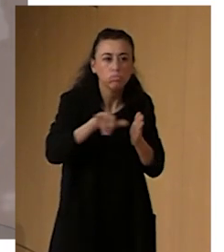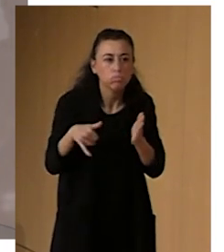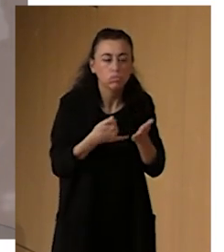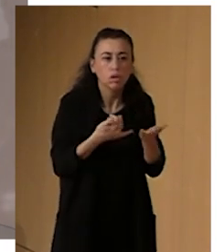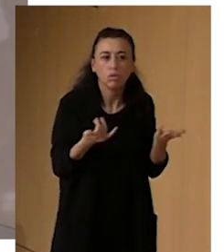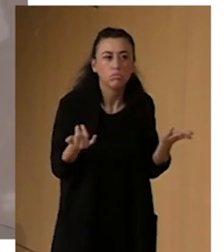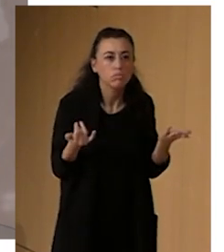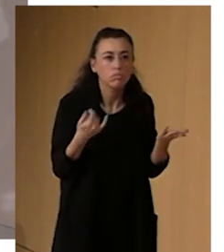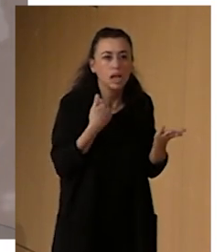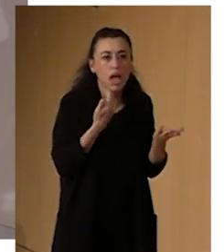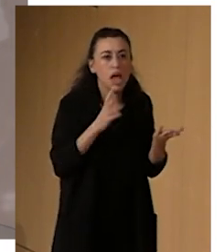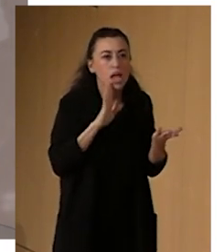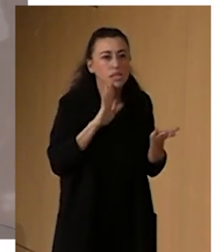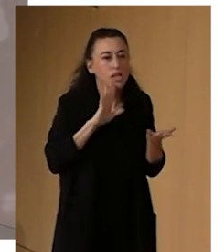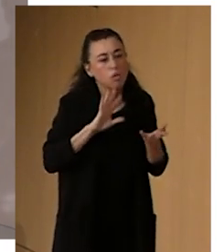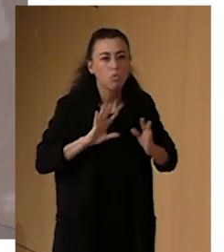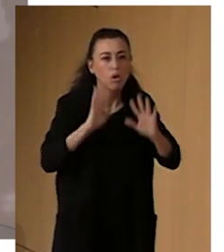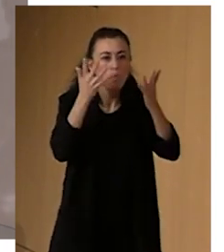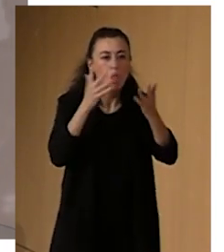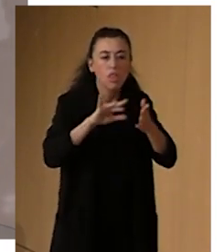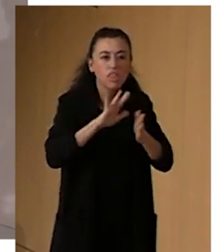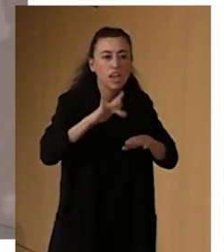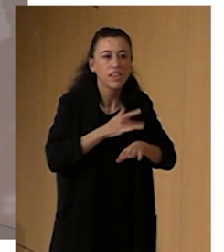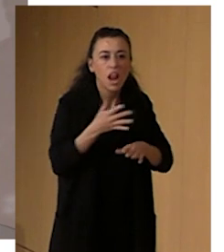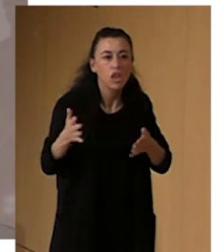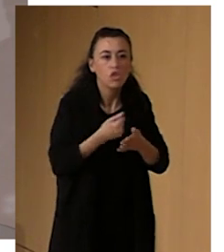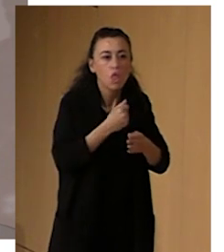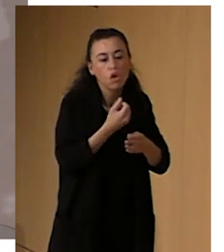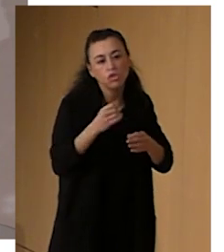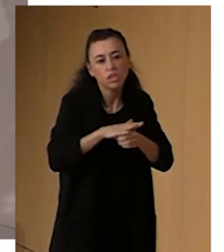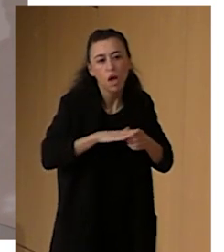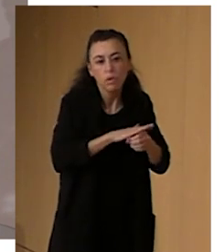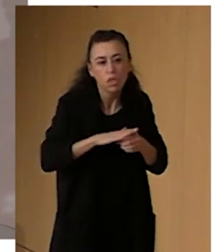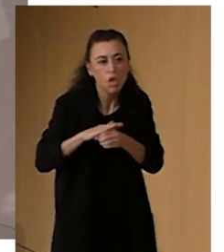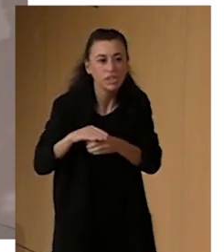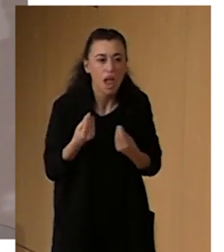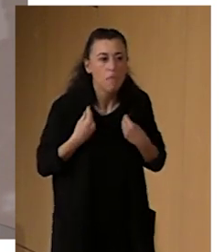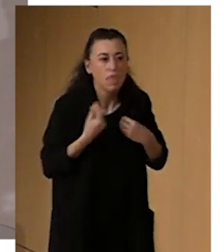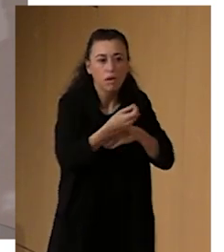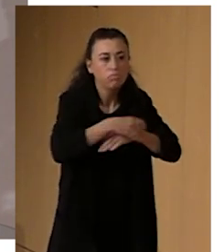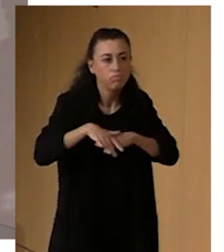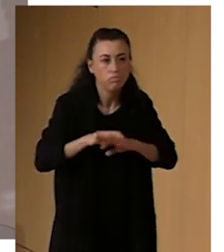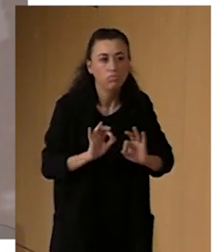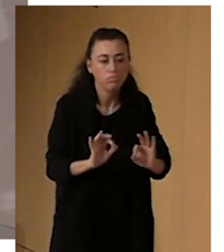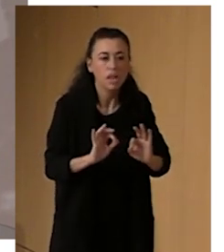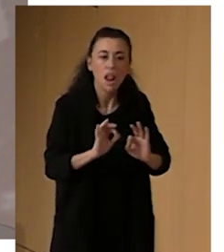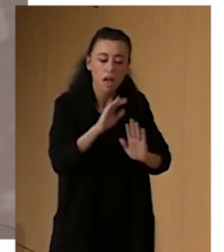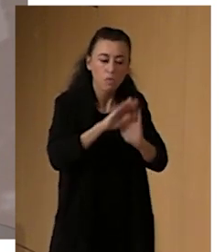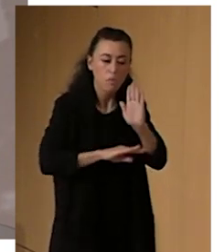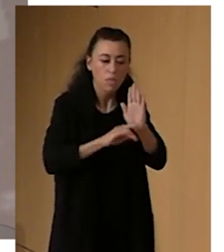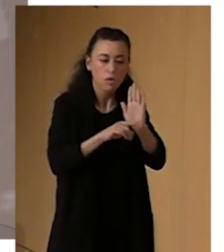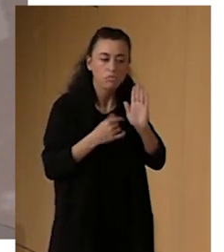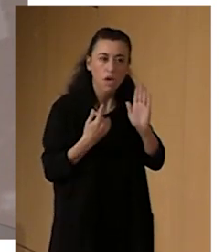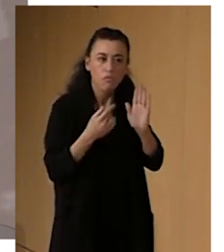esta Revolución digital que estamos viviendo en todo todos los ámbitos de de nuestra vida Ese es el foco de la programación y lo hacemos